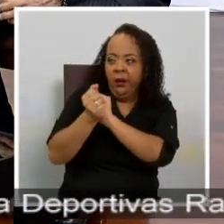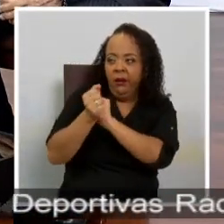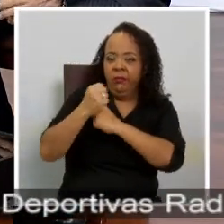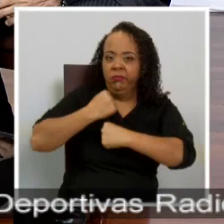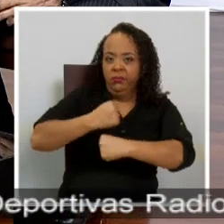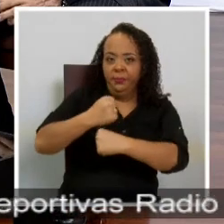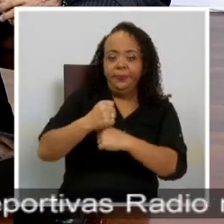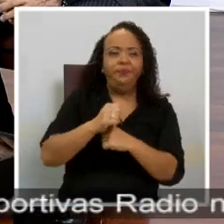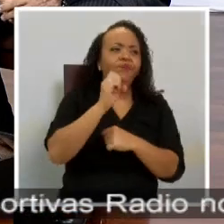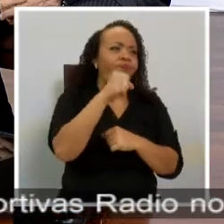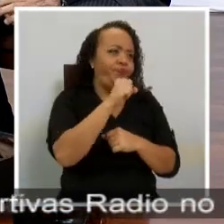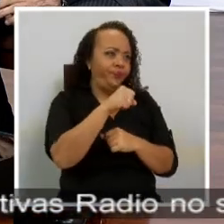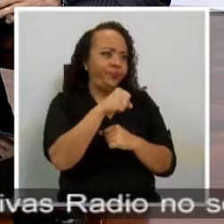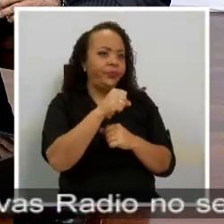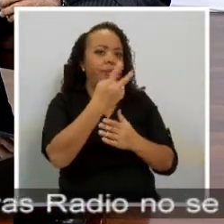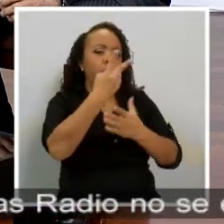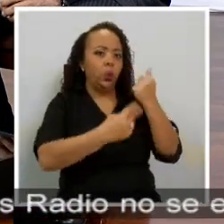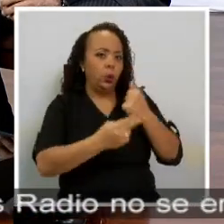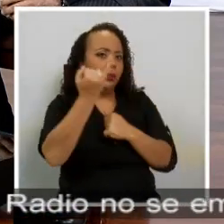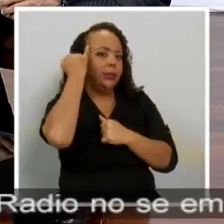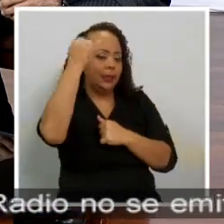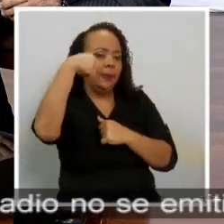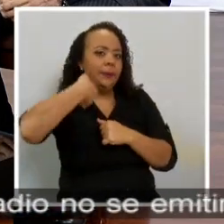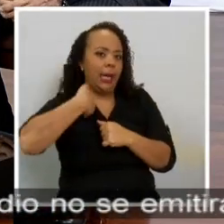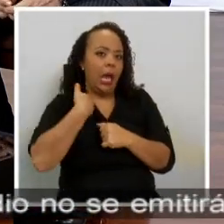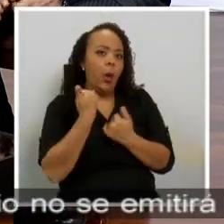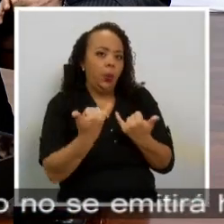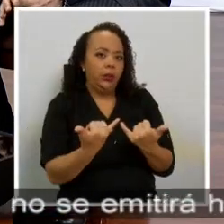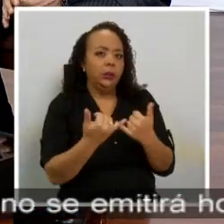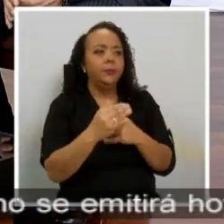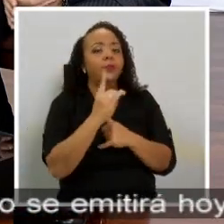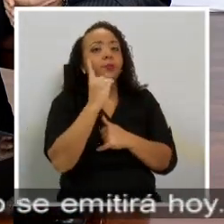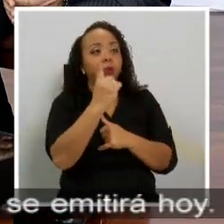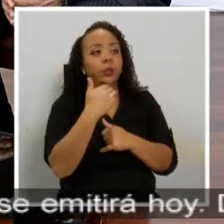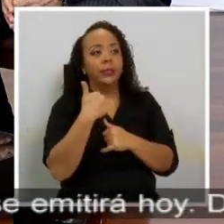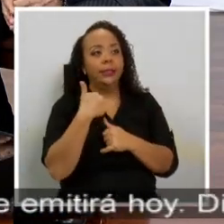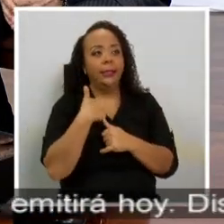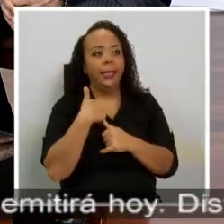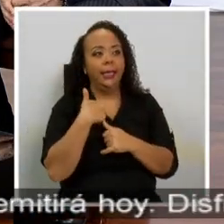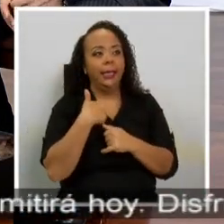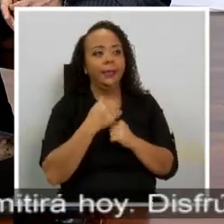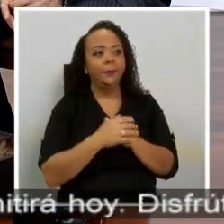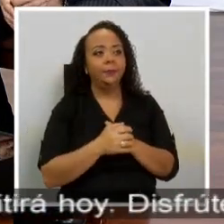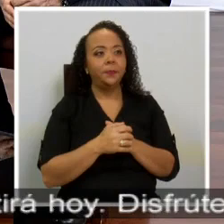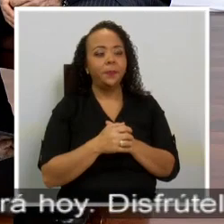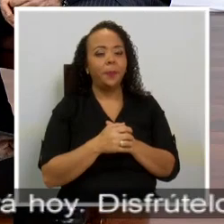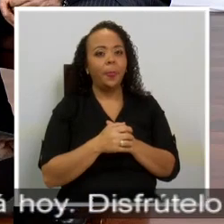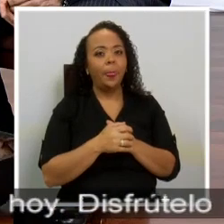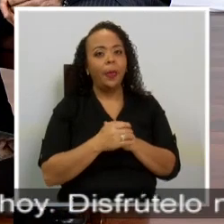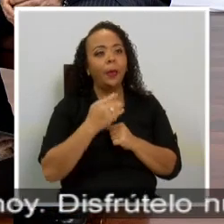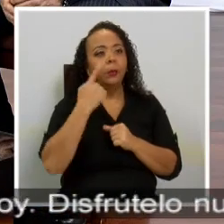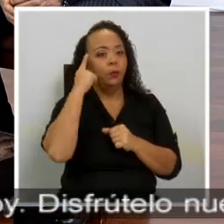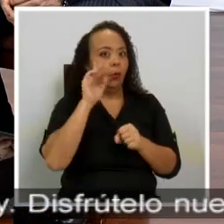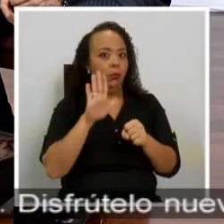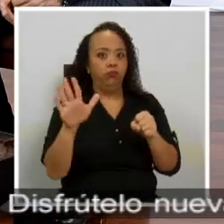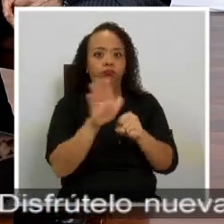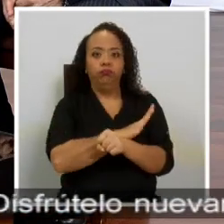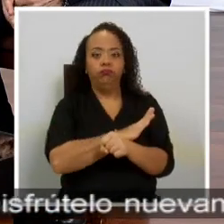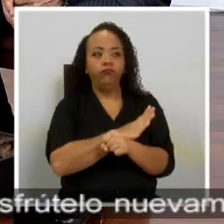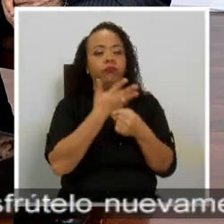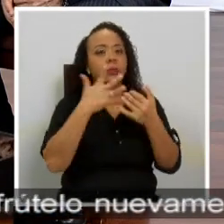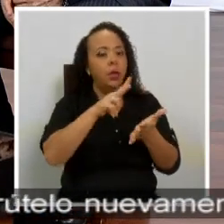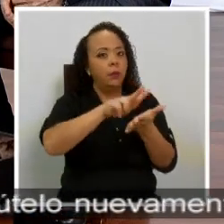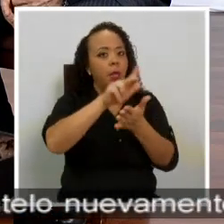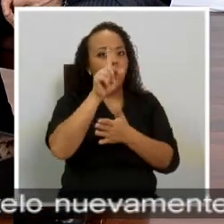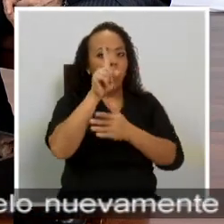huelga. A la huelga. Las dos iniciativas que hay en este momento, que ya una tiene, por unanimidad, ya tiene el visto bueno de una de